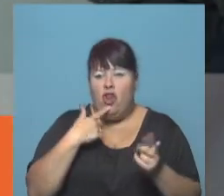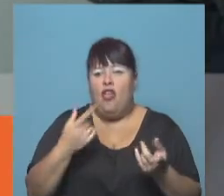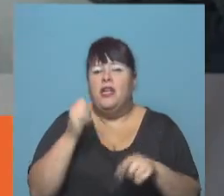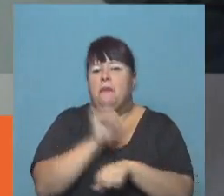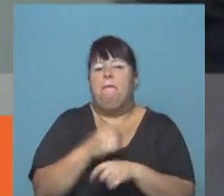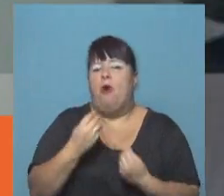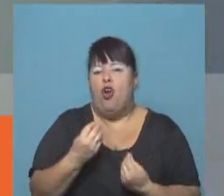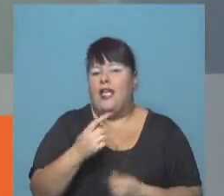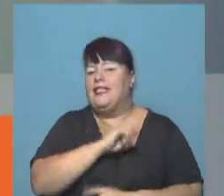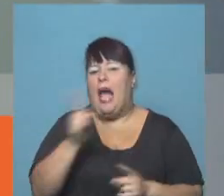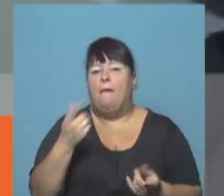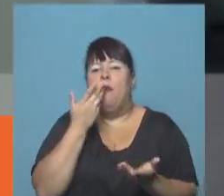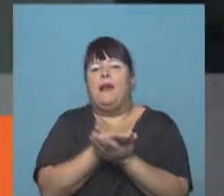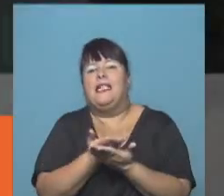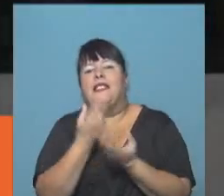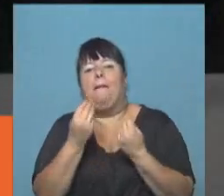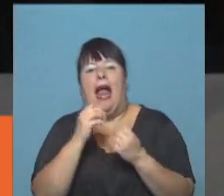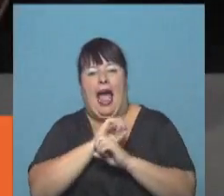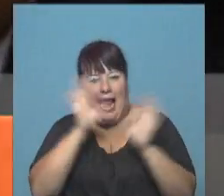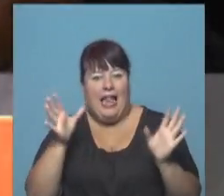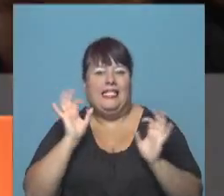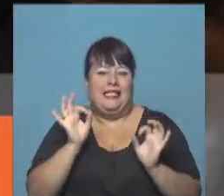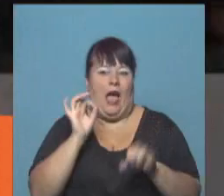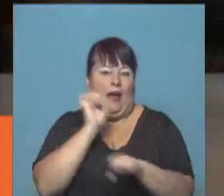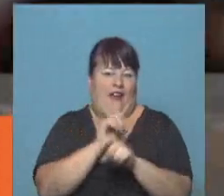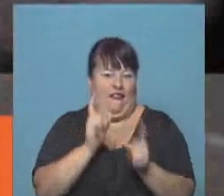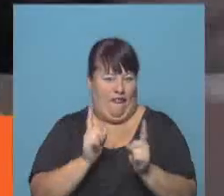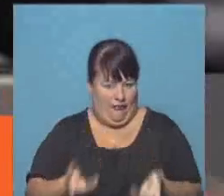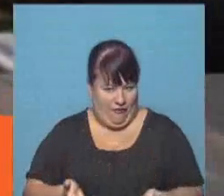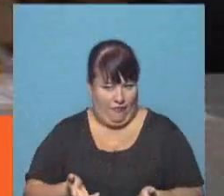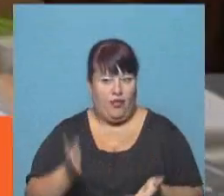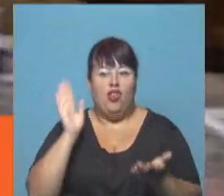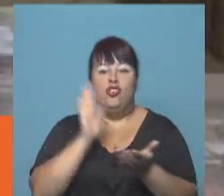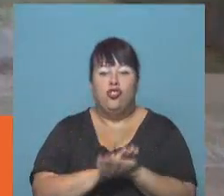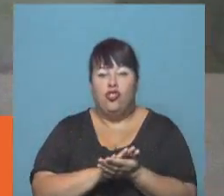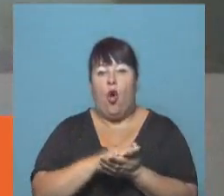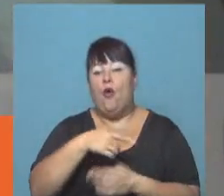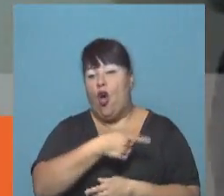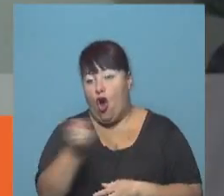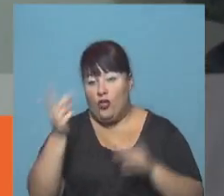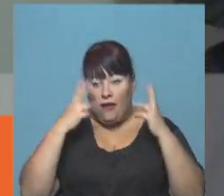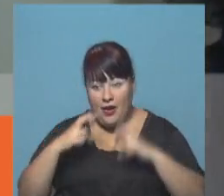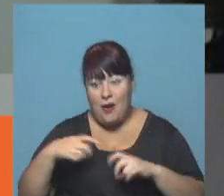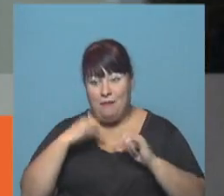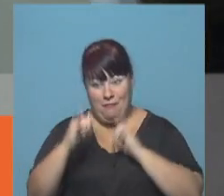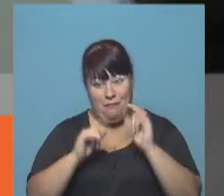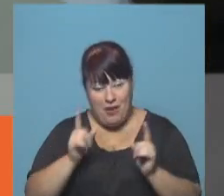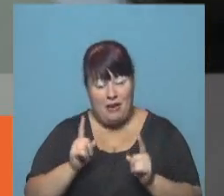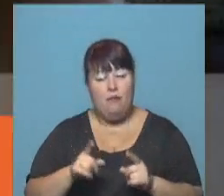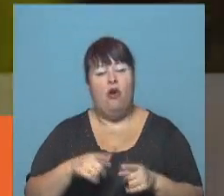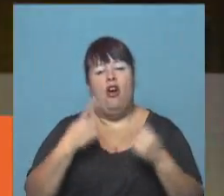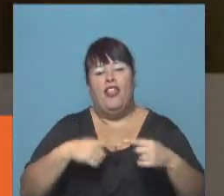la condena, ni se presentó un solo argumento que permita sostener las sanciones. En lo que respecta al resto de la causa, esto es lo que estábamos mencionando,